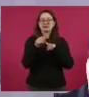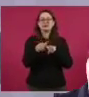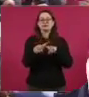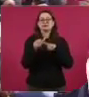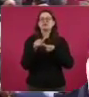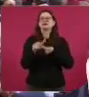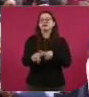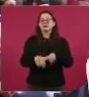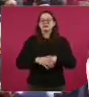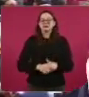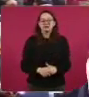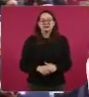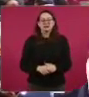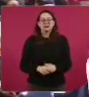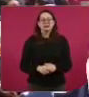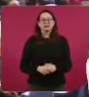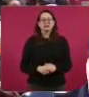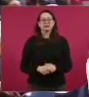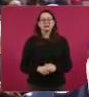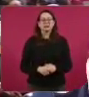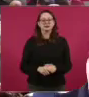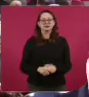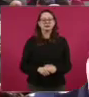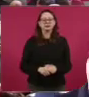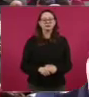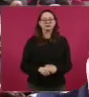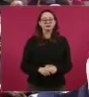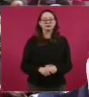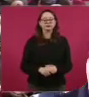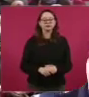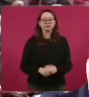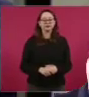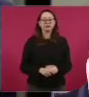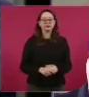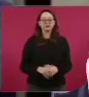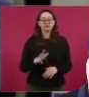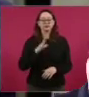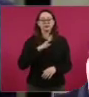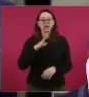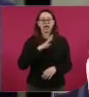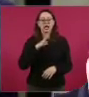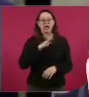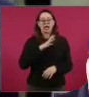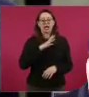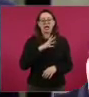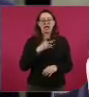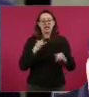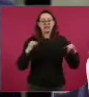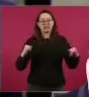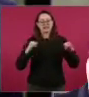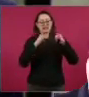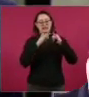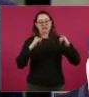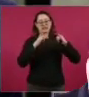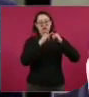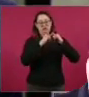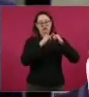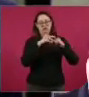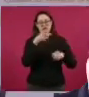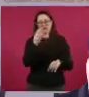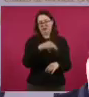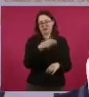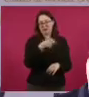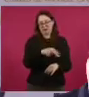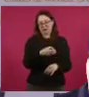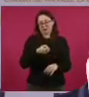Tenemos un instituto que se llama, no querían los legisladores que se